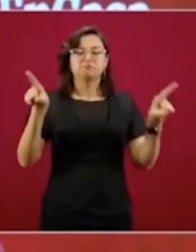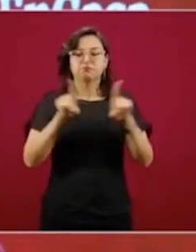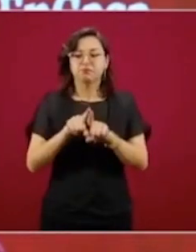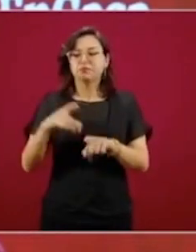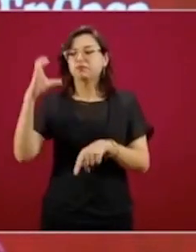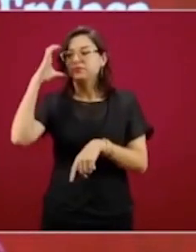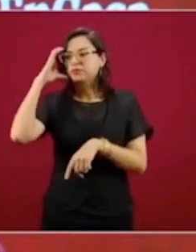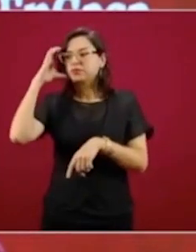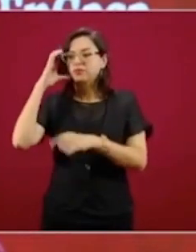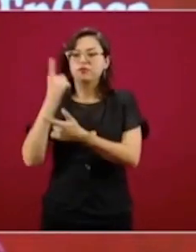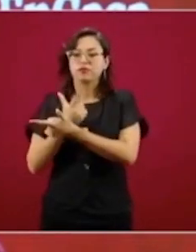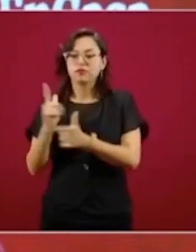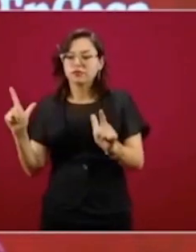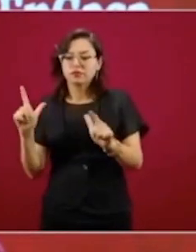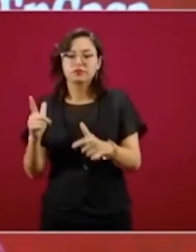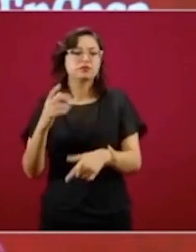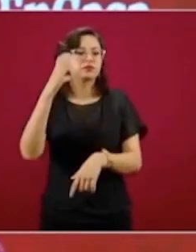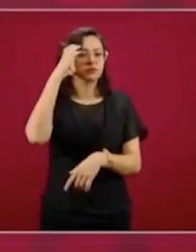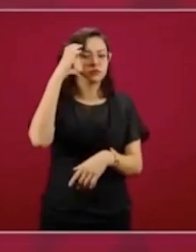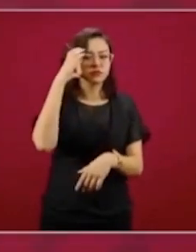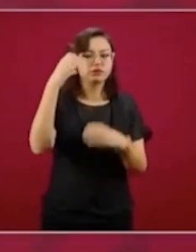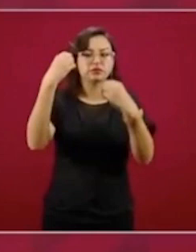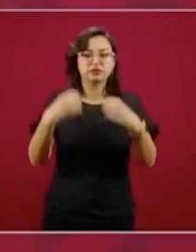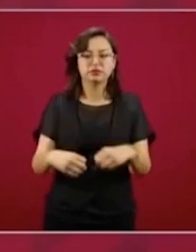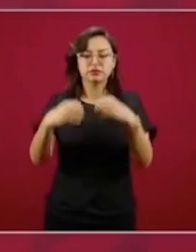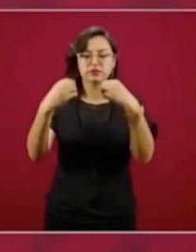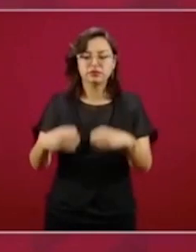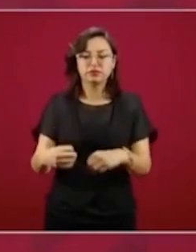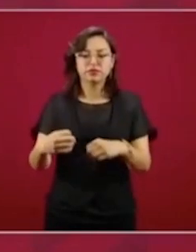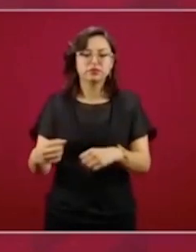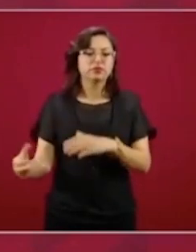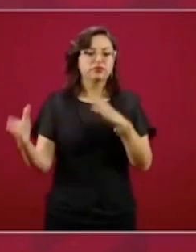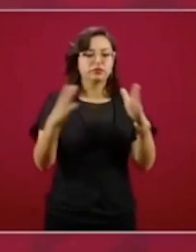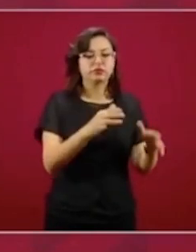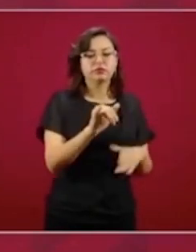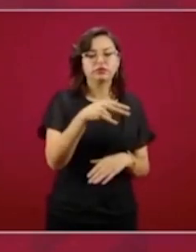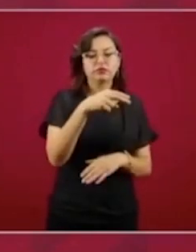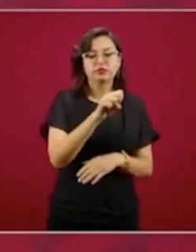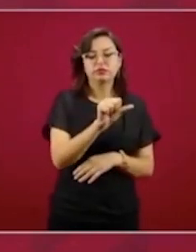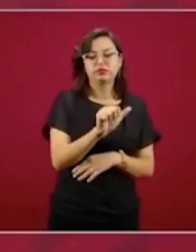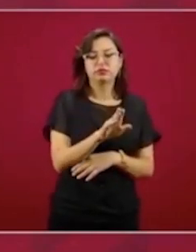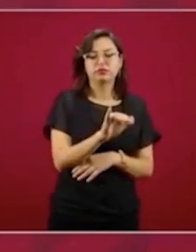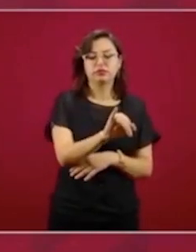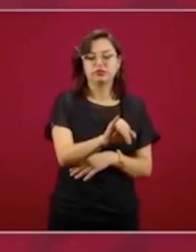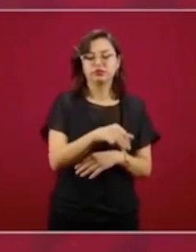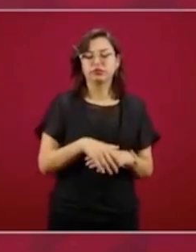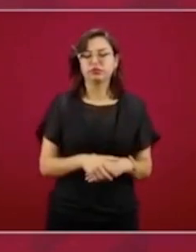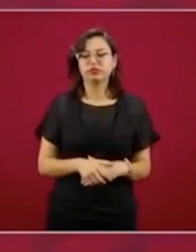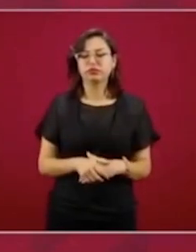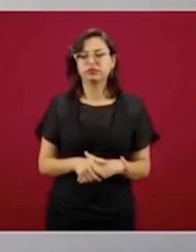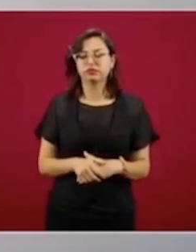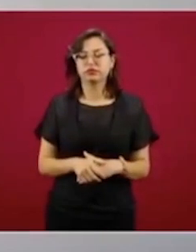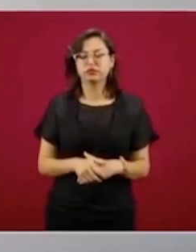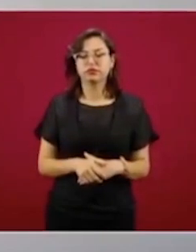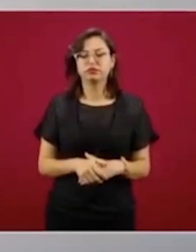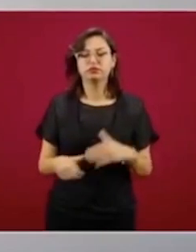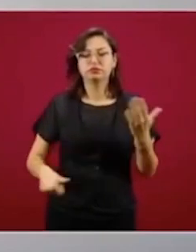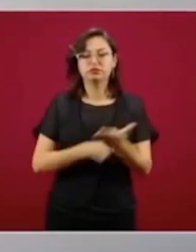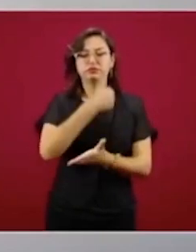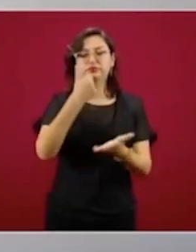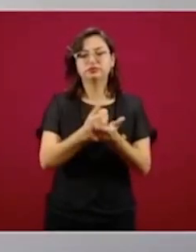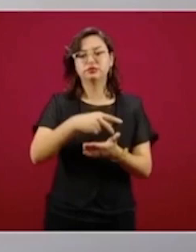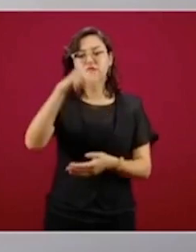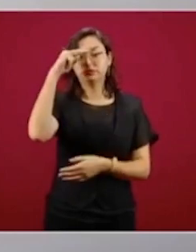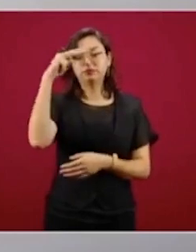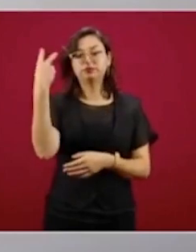camas disponibles, ocupadas en INSABI, en el caso de la Ciudad de México,